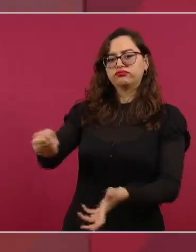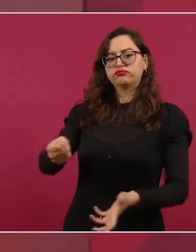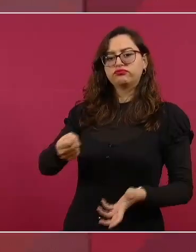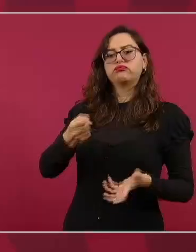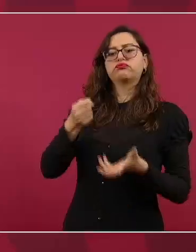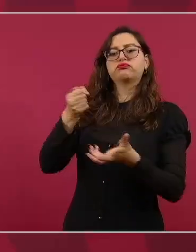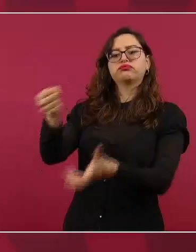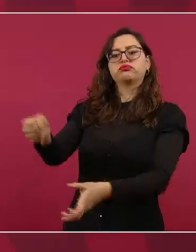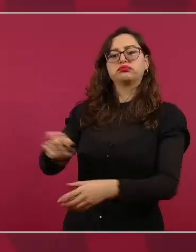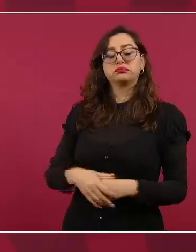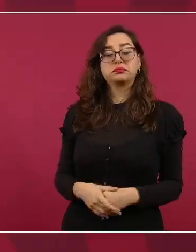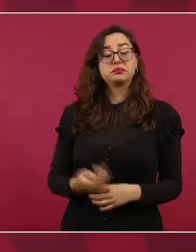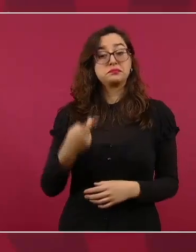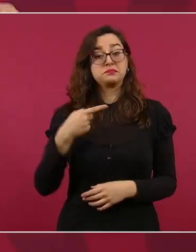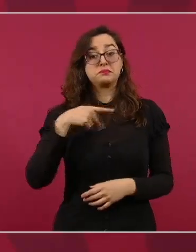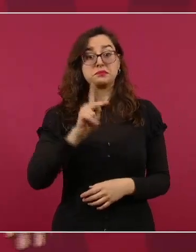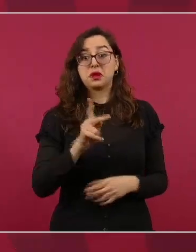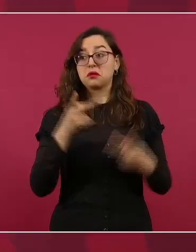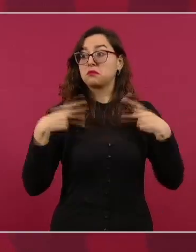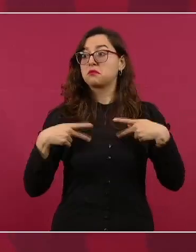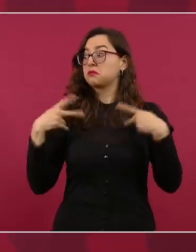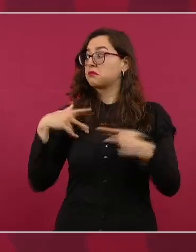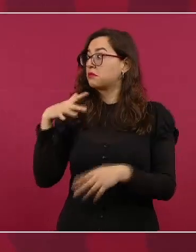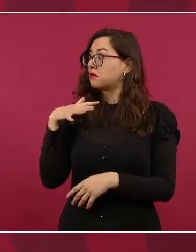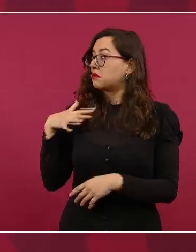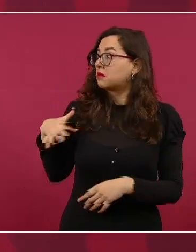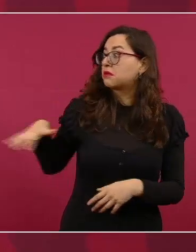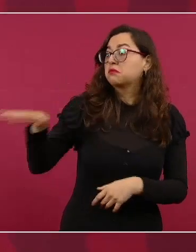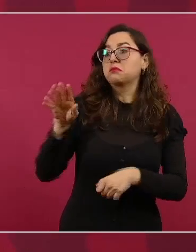llegan a los beneficiarios.